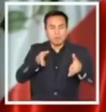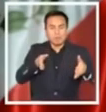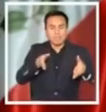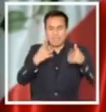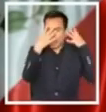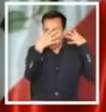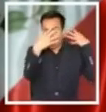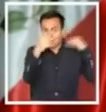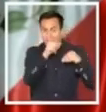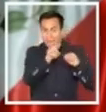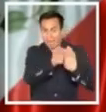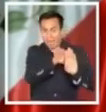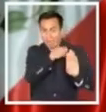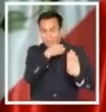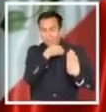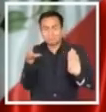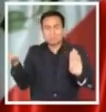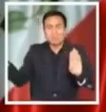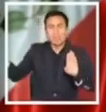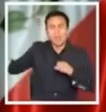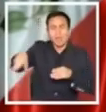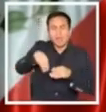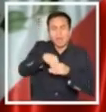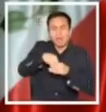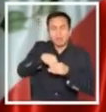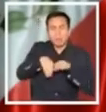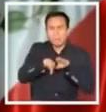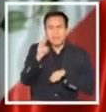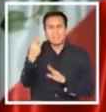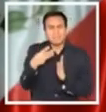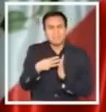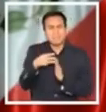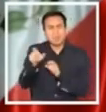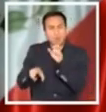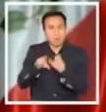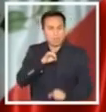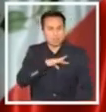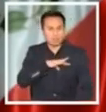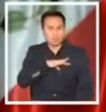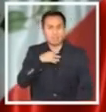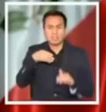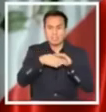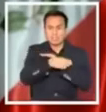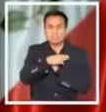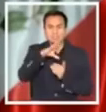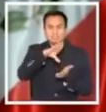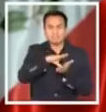su embajada y acogió a más de 3.000 compatriotas en su tierra.